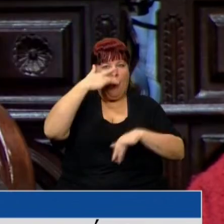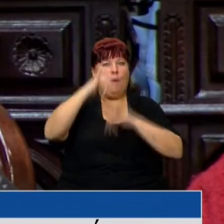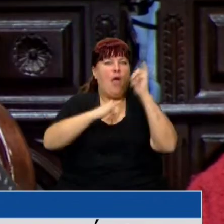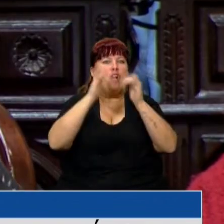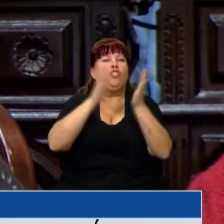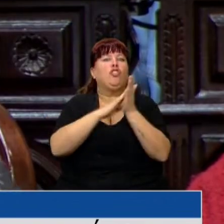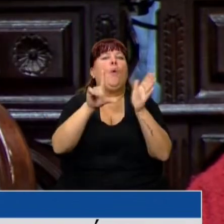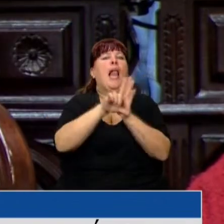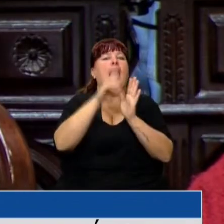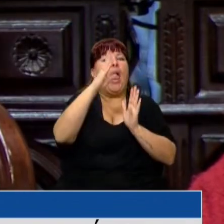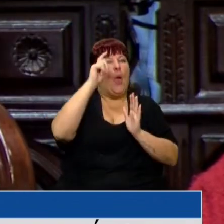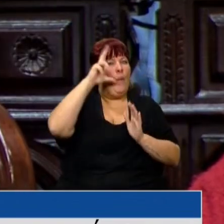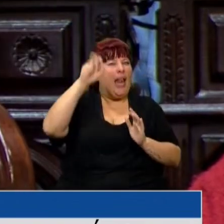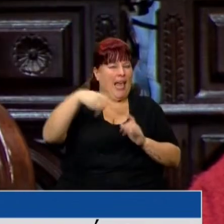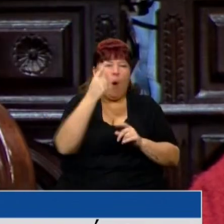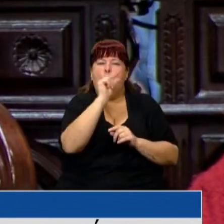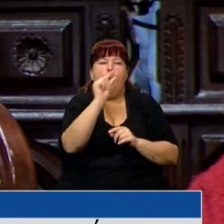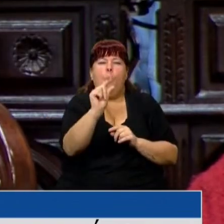un poquito de Ley Belén,